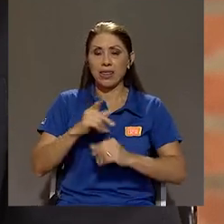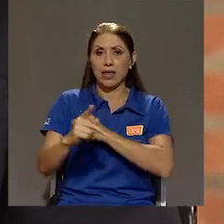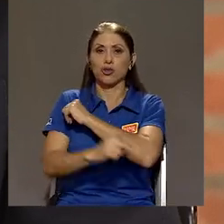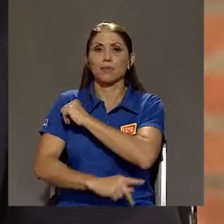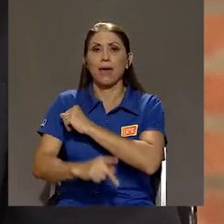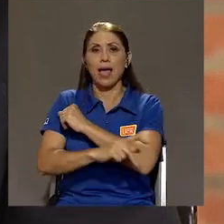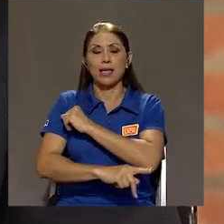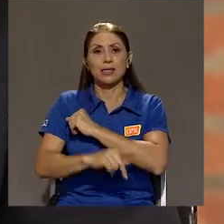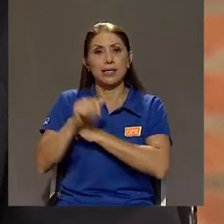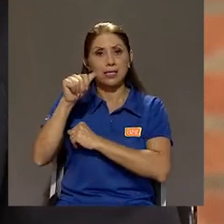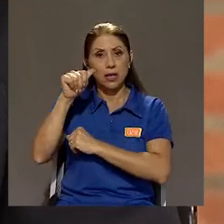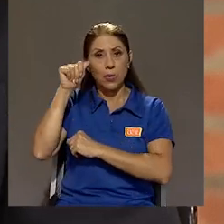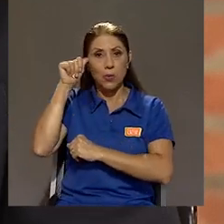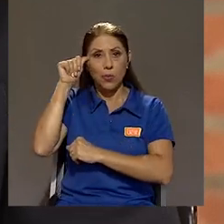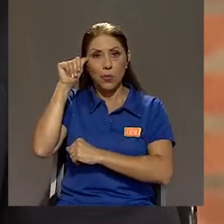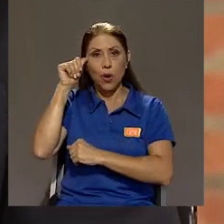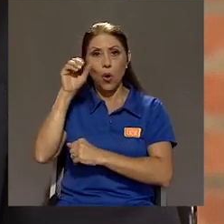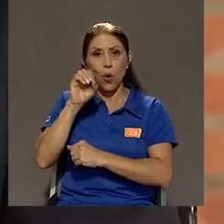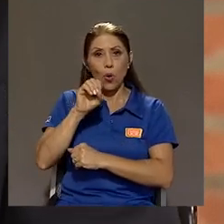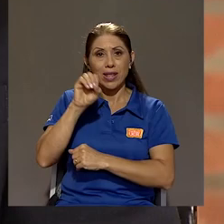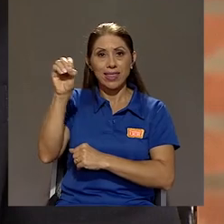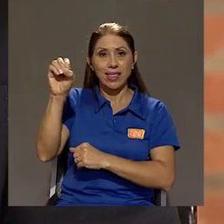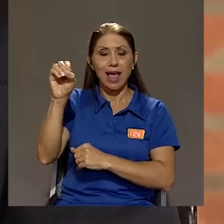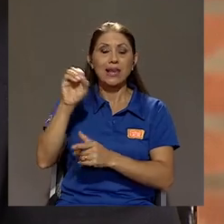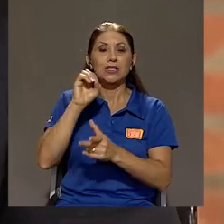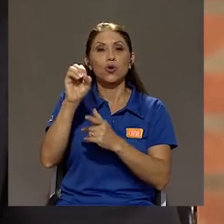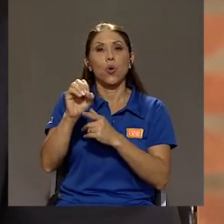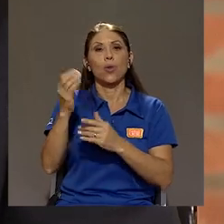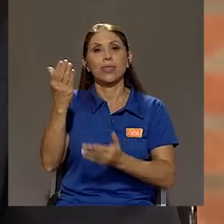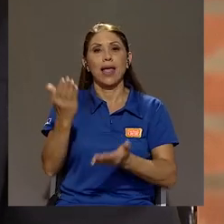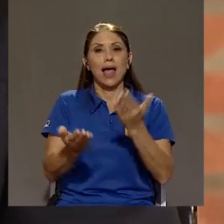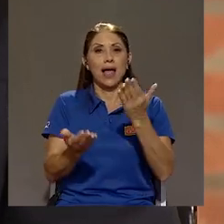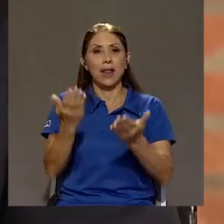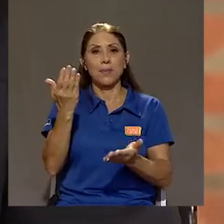sociedades orientales o tal vez algunas sociedades